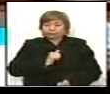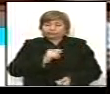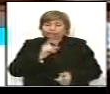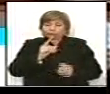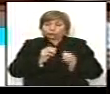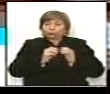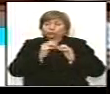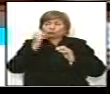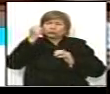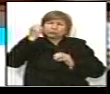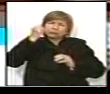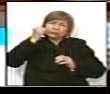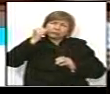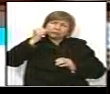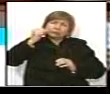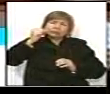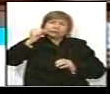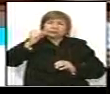un diario.